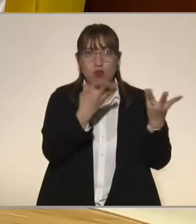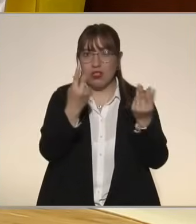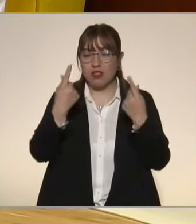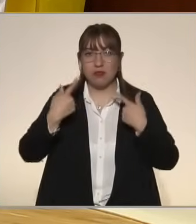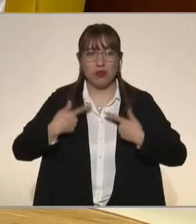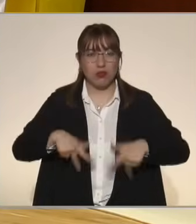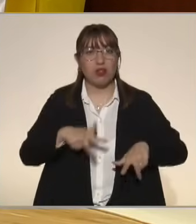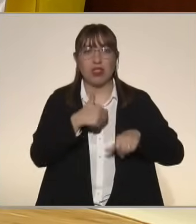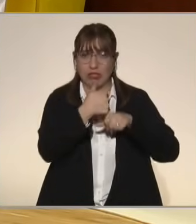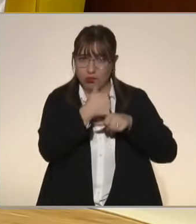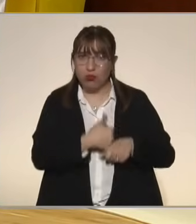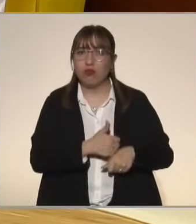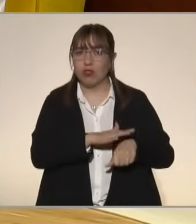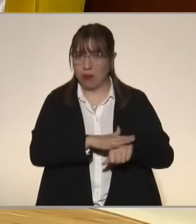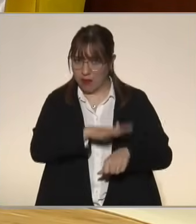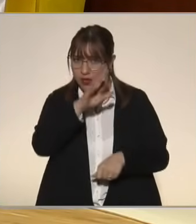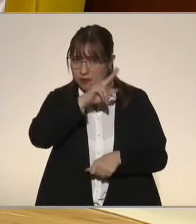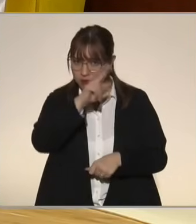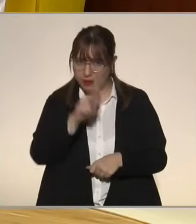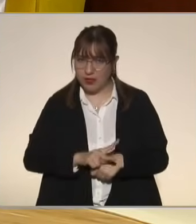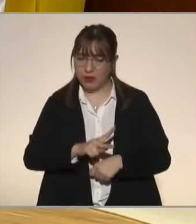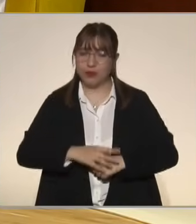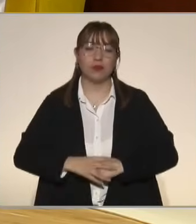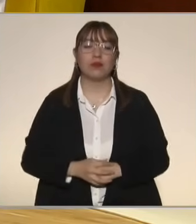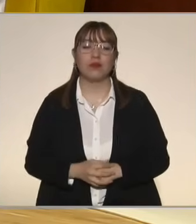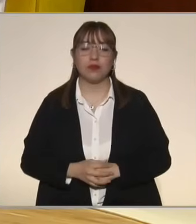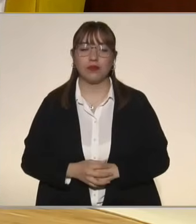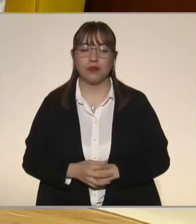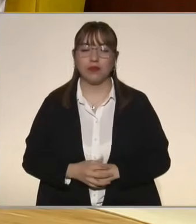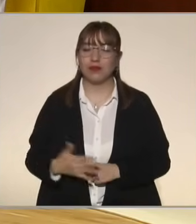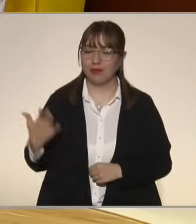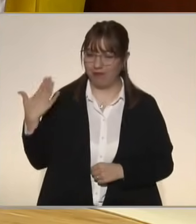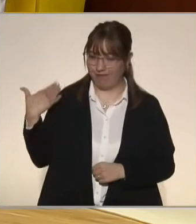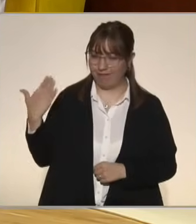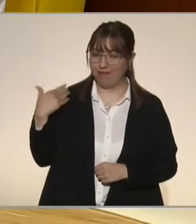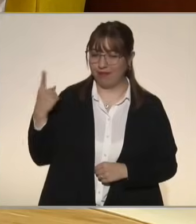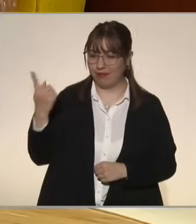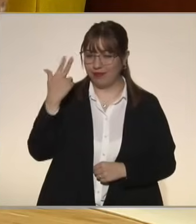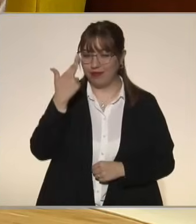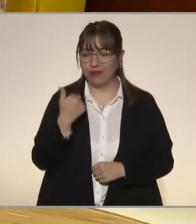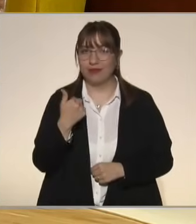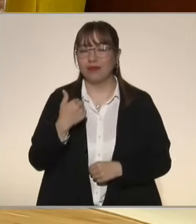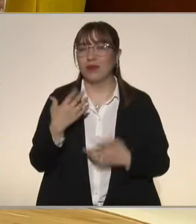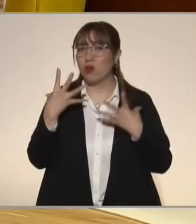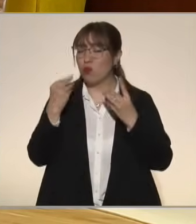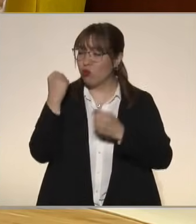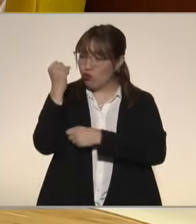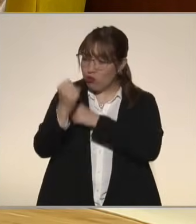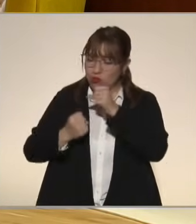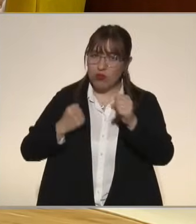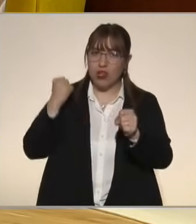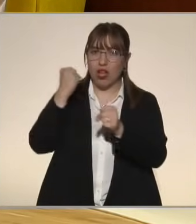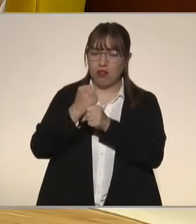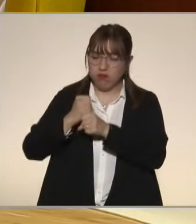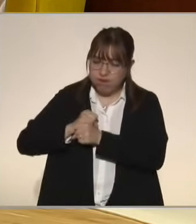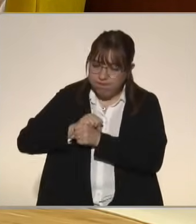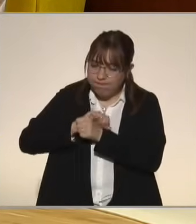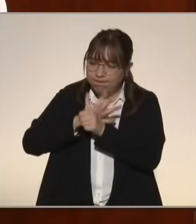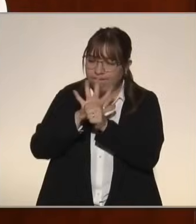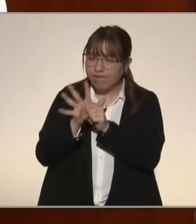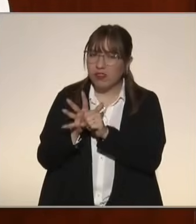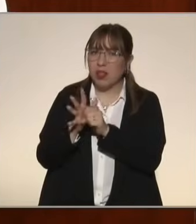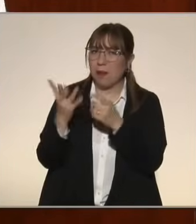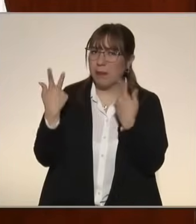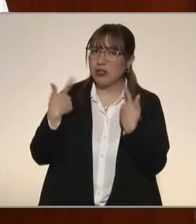pasar. después, lo que habíamos comentado tú y yo hace un momento también, sobre todo después de tantos años de pandemia, ¿no? Así Y de es. tanta